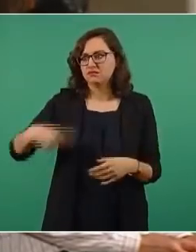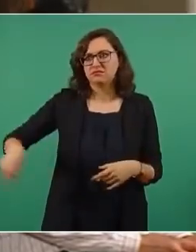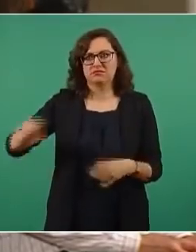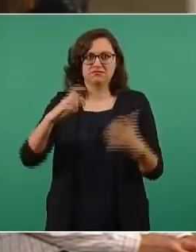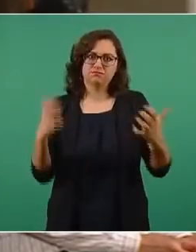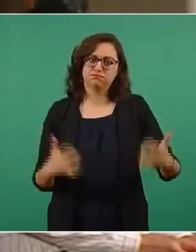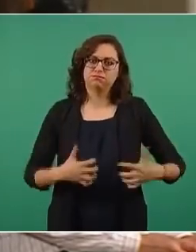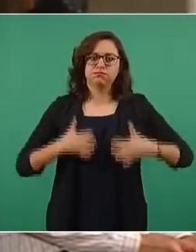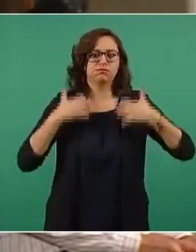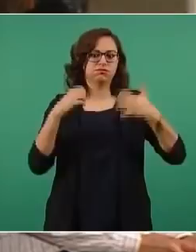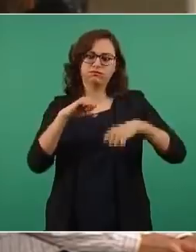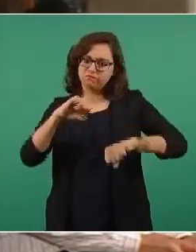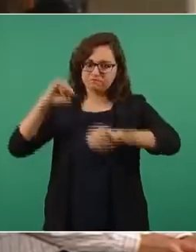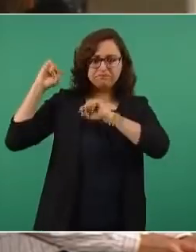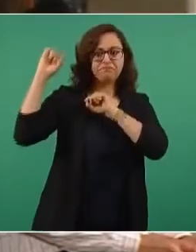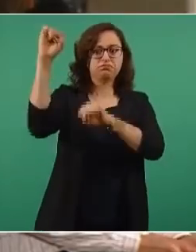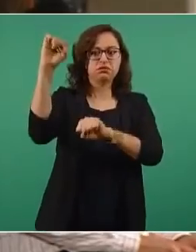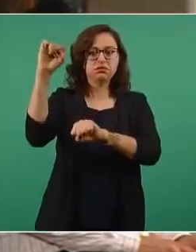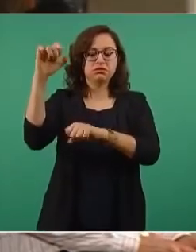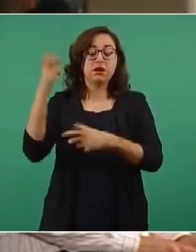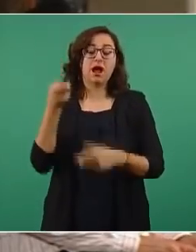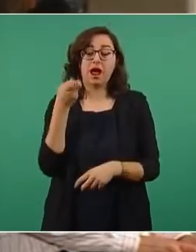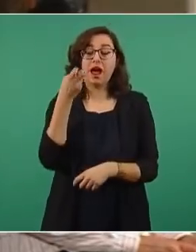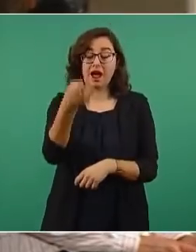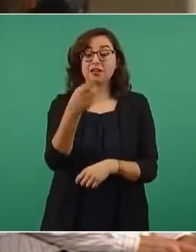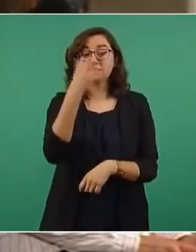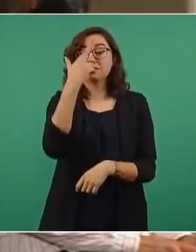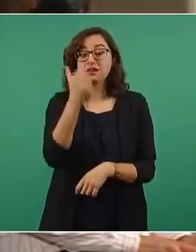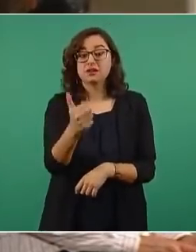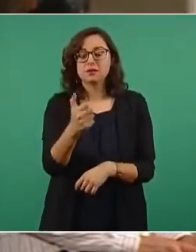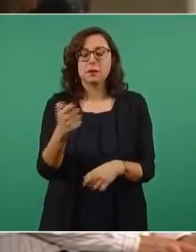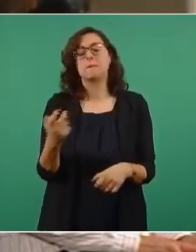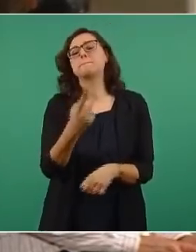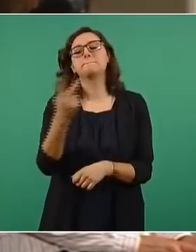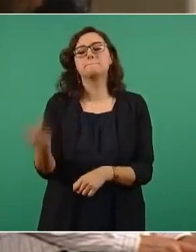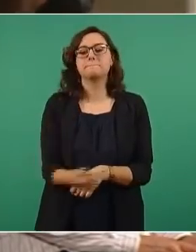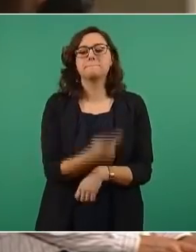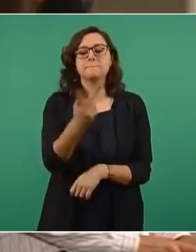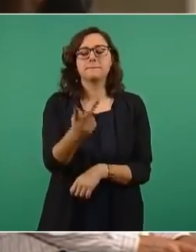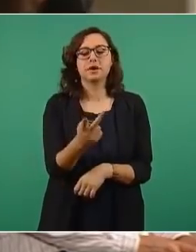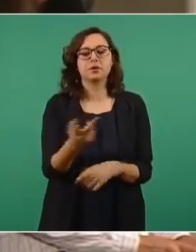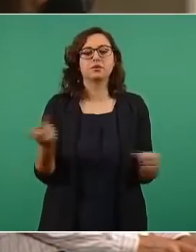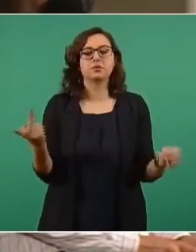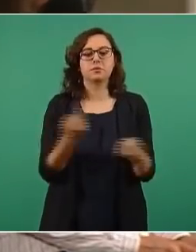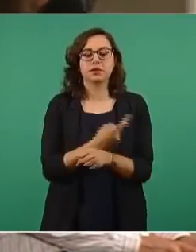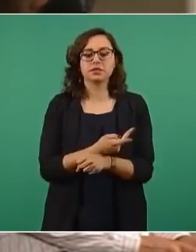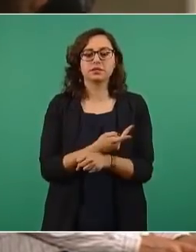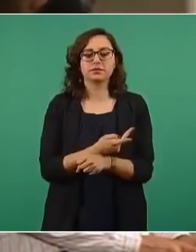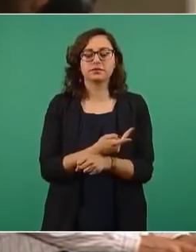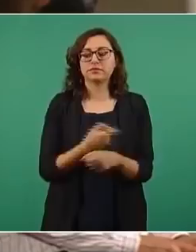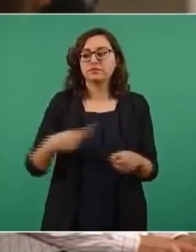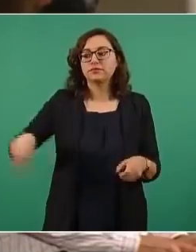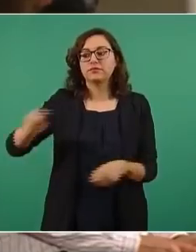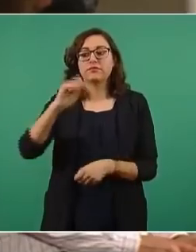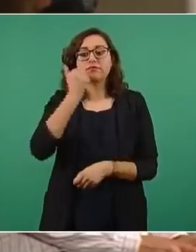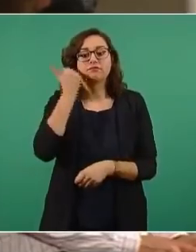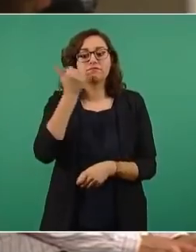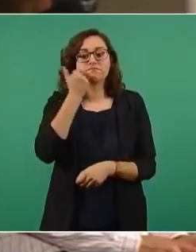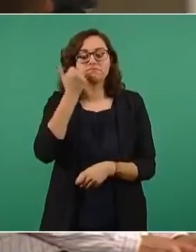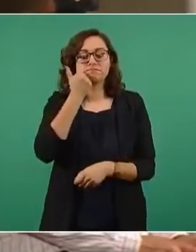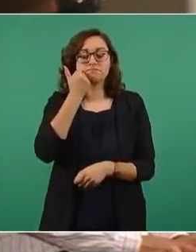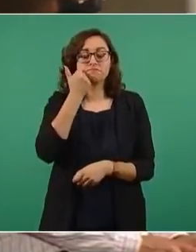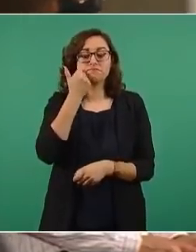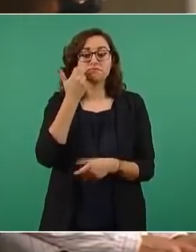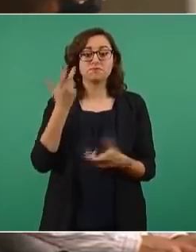¿no? Entonces, la pregunta está relacionada con el acceso que tienen los estudiantes